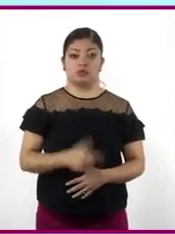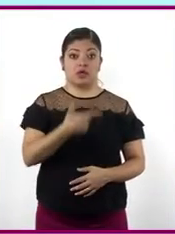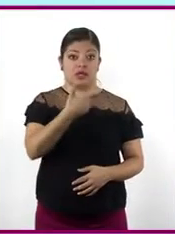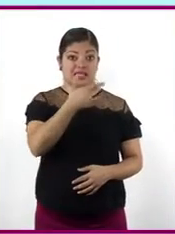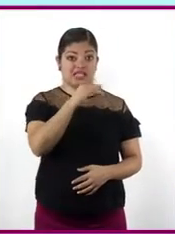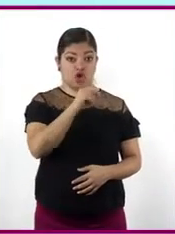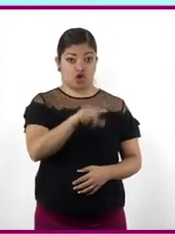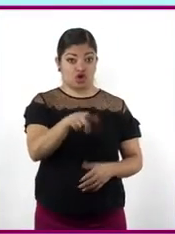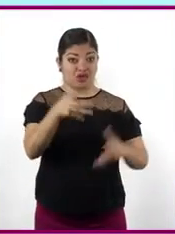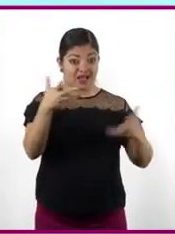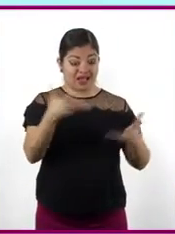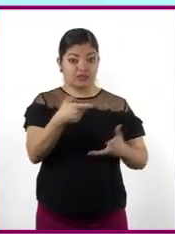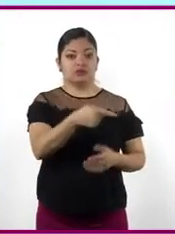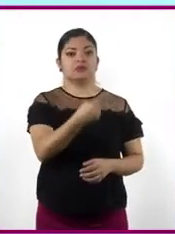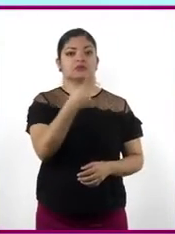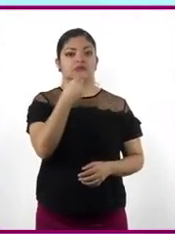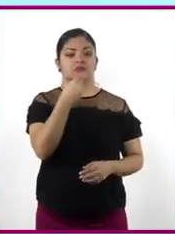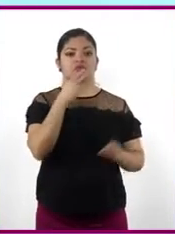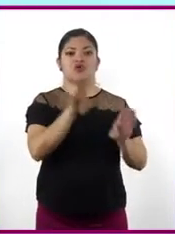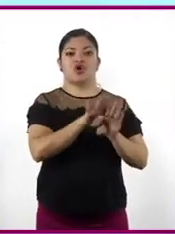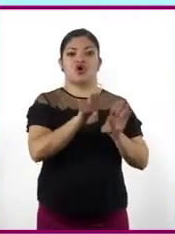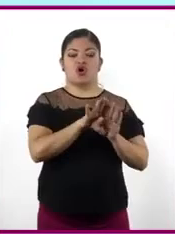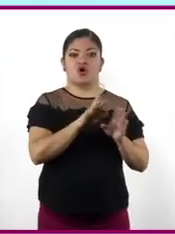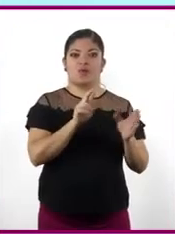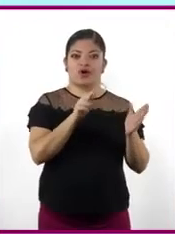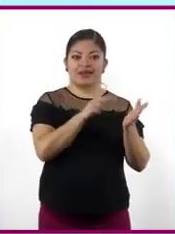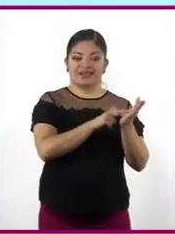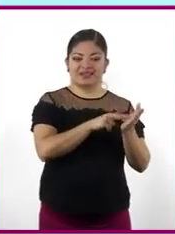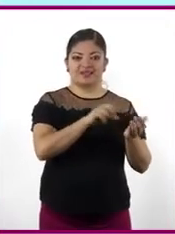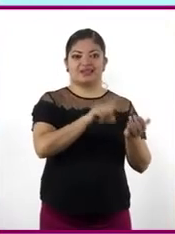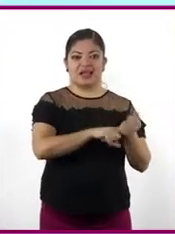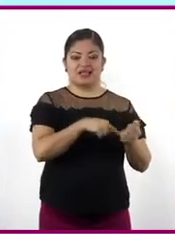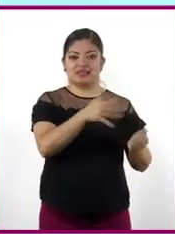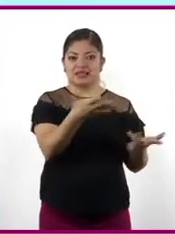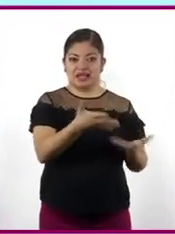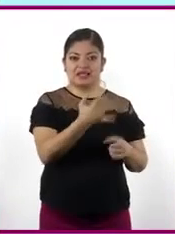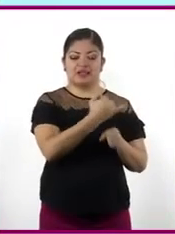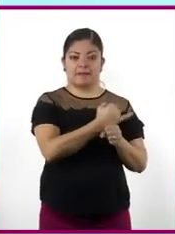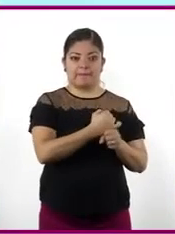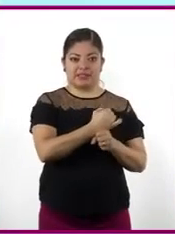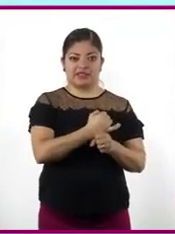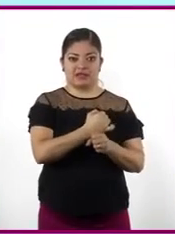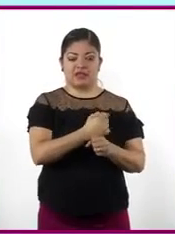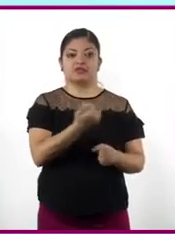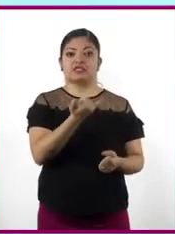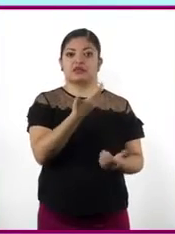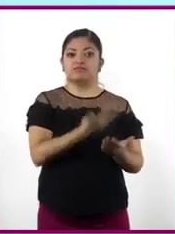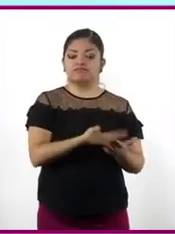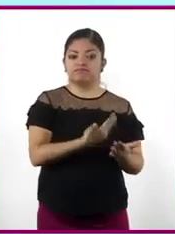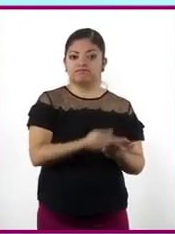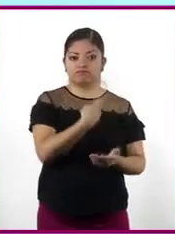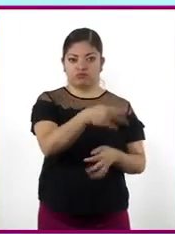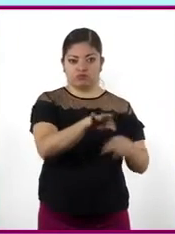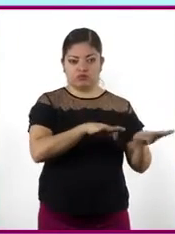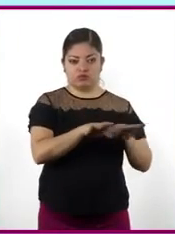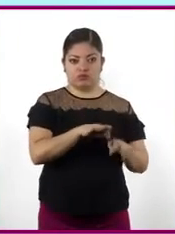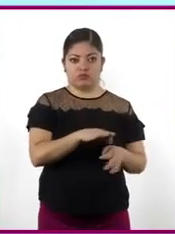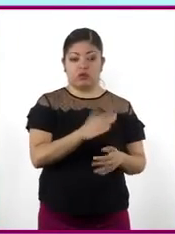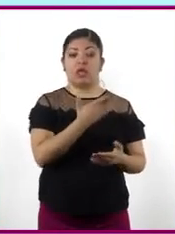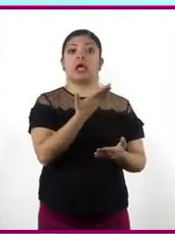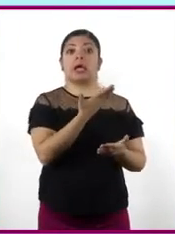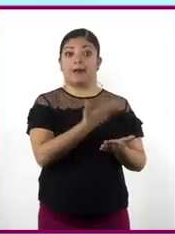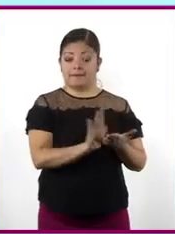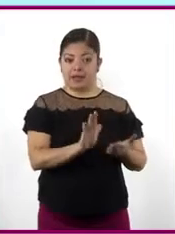que realicen les servirá como registro de los resultados de su investigación y evidencia de su trabajo. Además,